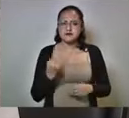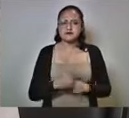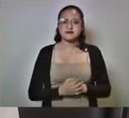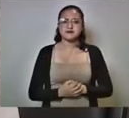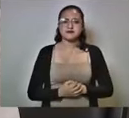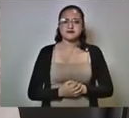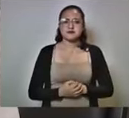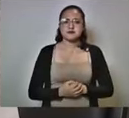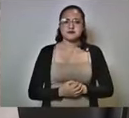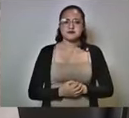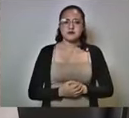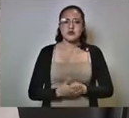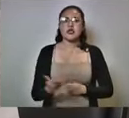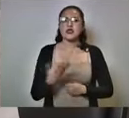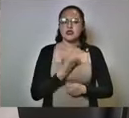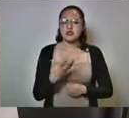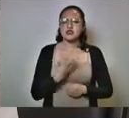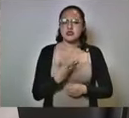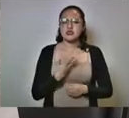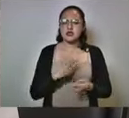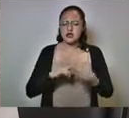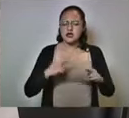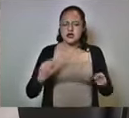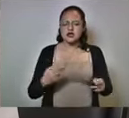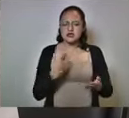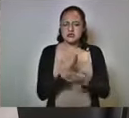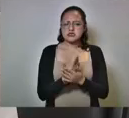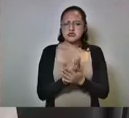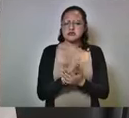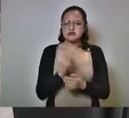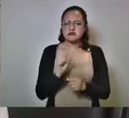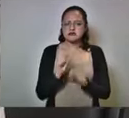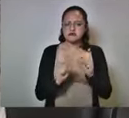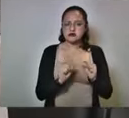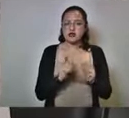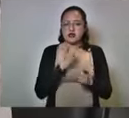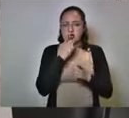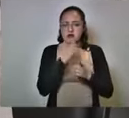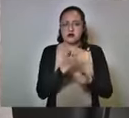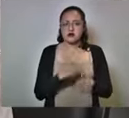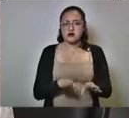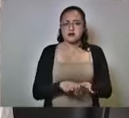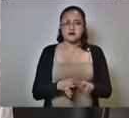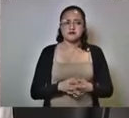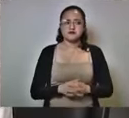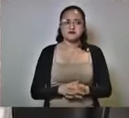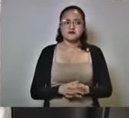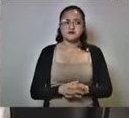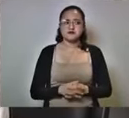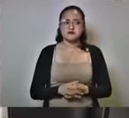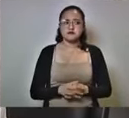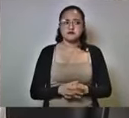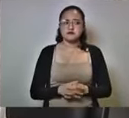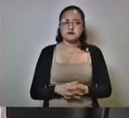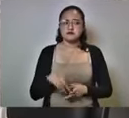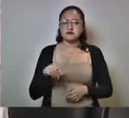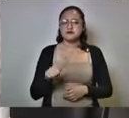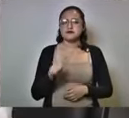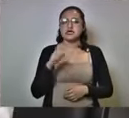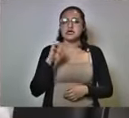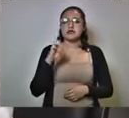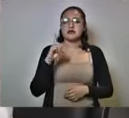requiere. Se tienen los datos, la respuesta concreta es que se tienen los datos. Adelante. Edgar Guzmán,